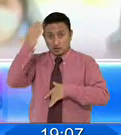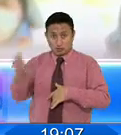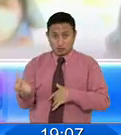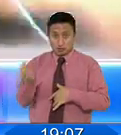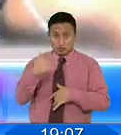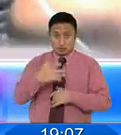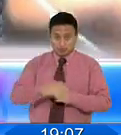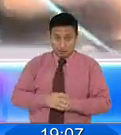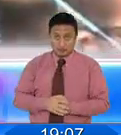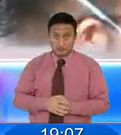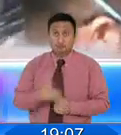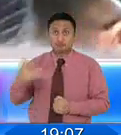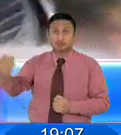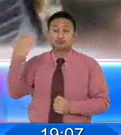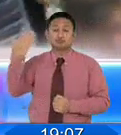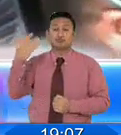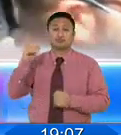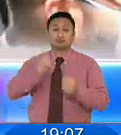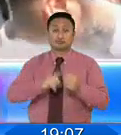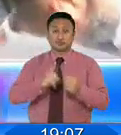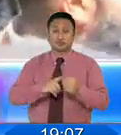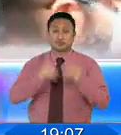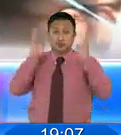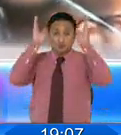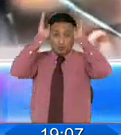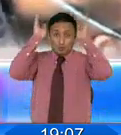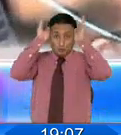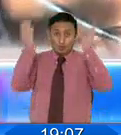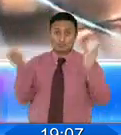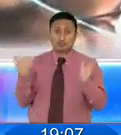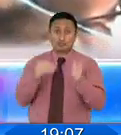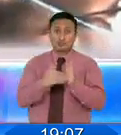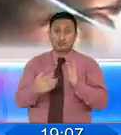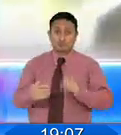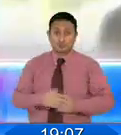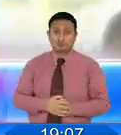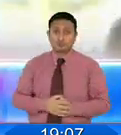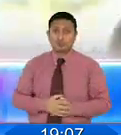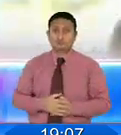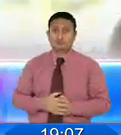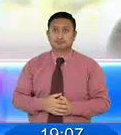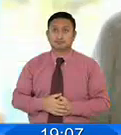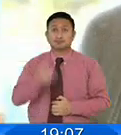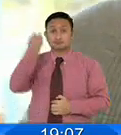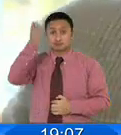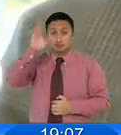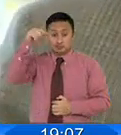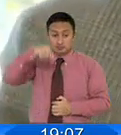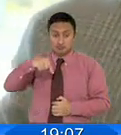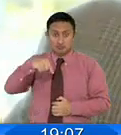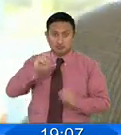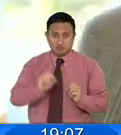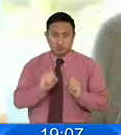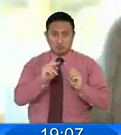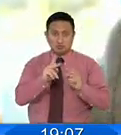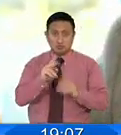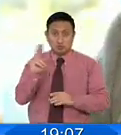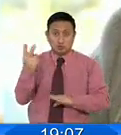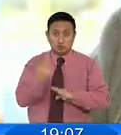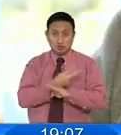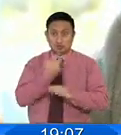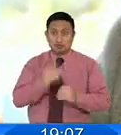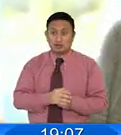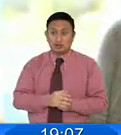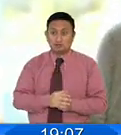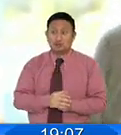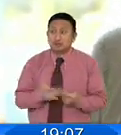el alcalde de Quito, Jorge Yunda, retomó sus actividades presenciales. Dios me ha dado una segunda oportunidad. No sé en qué